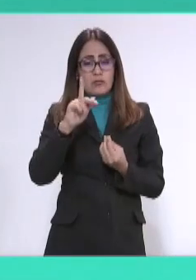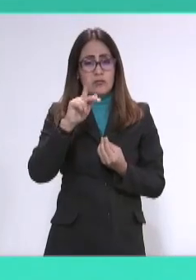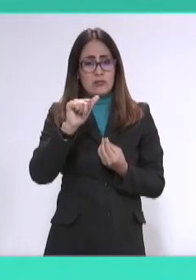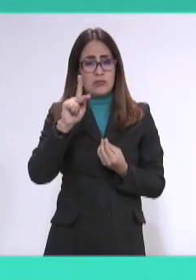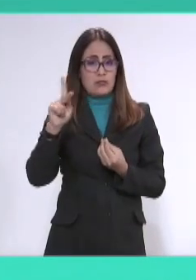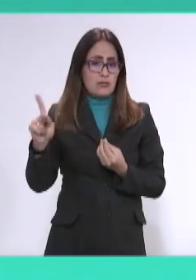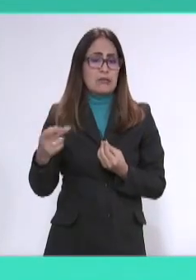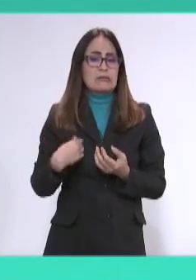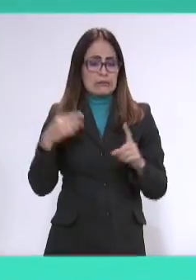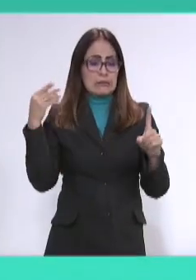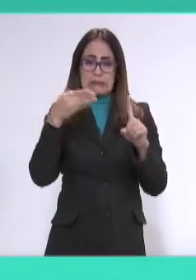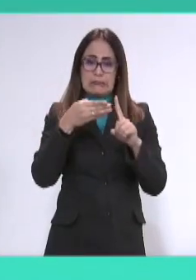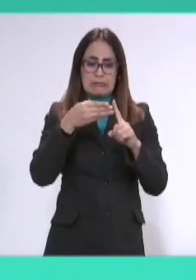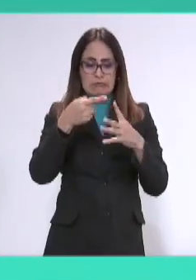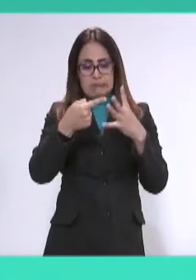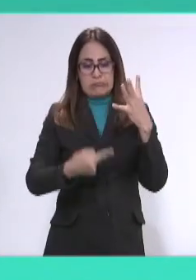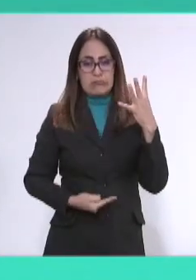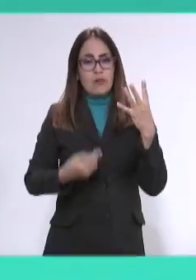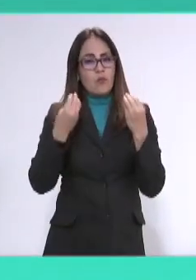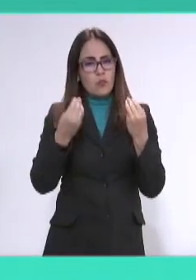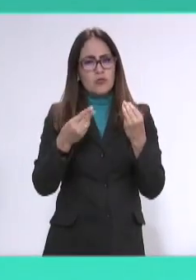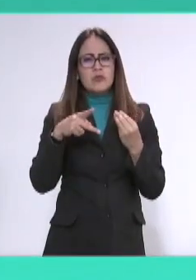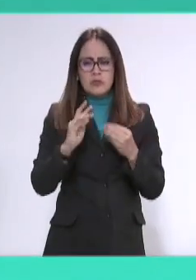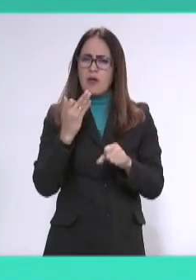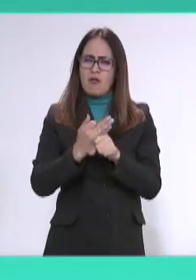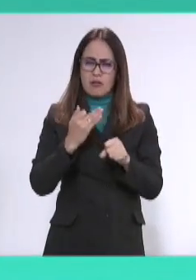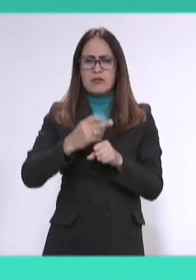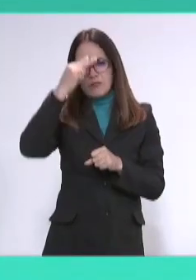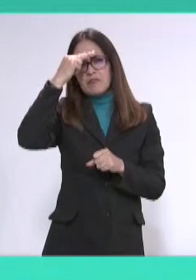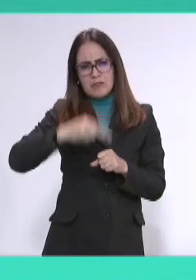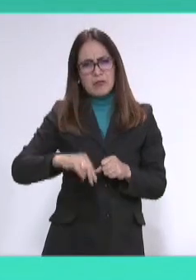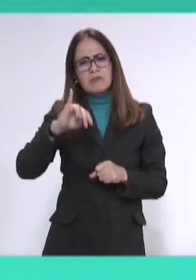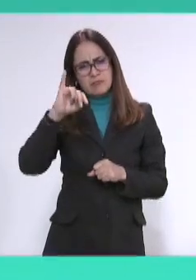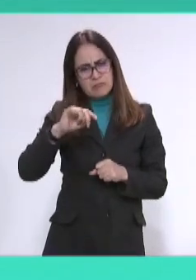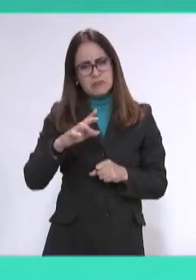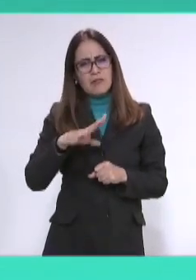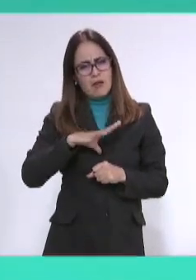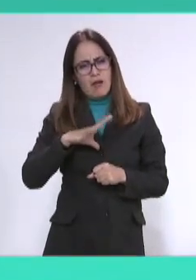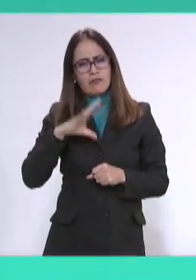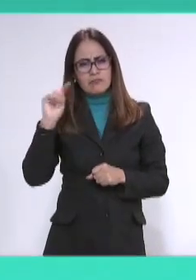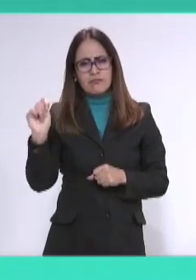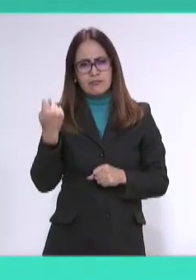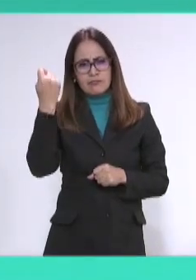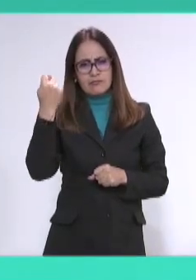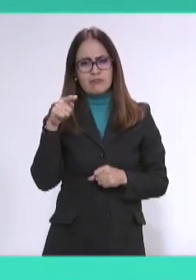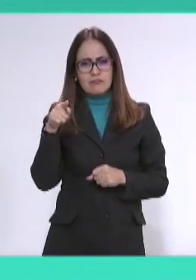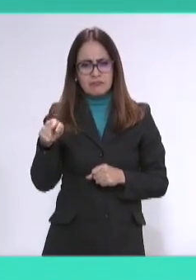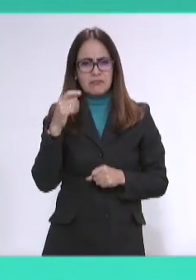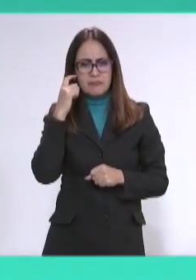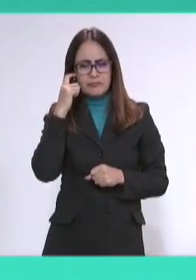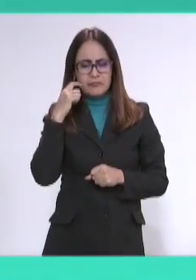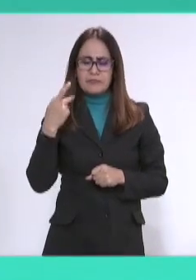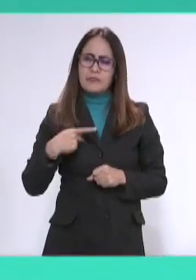Los retos, digamos, son muchos, pero creo que el país hoy cuenta con una tecnología, digamos, que le permite a